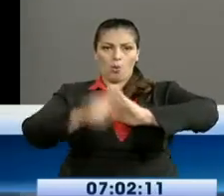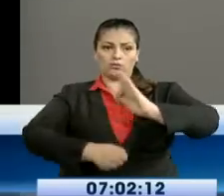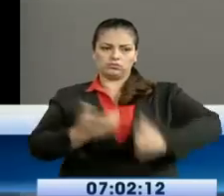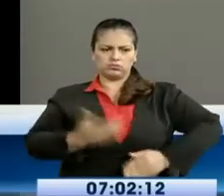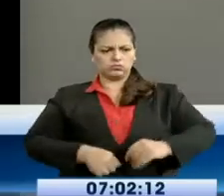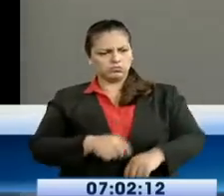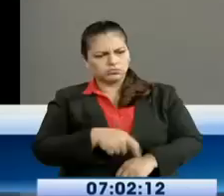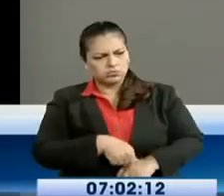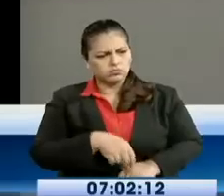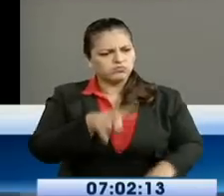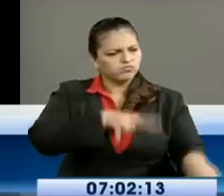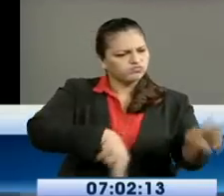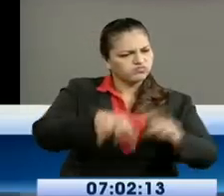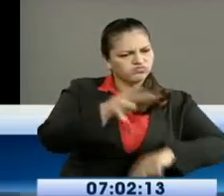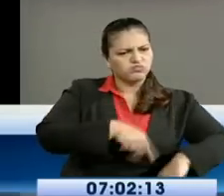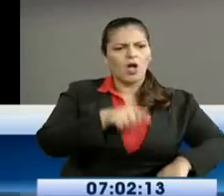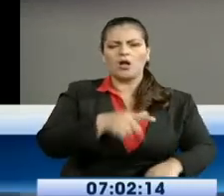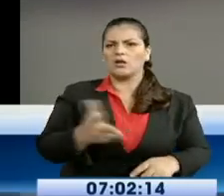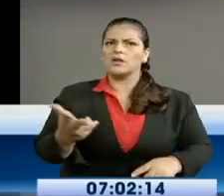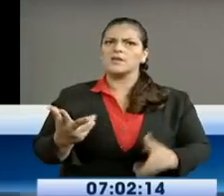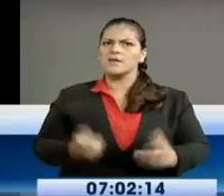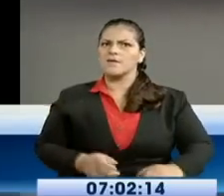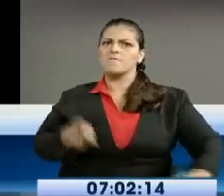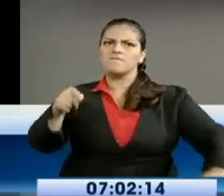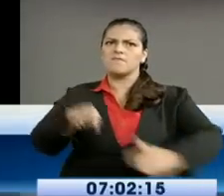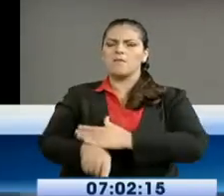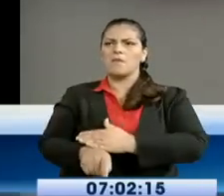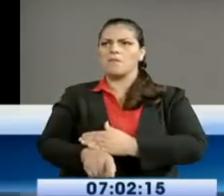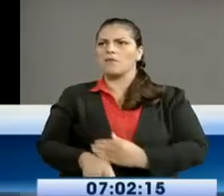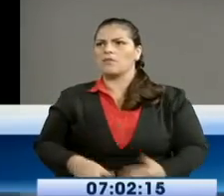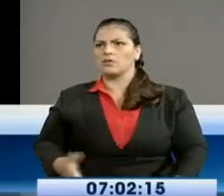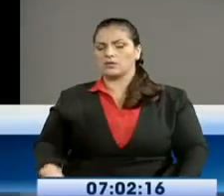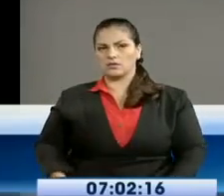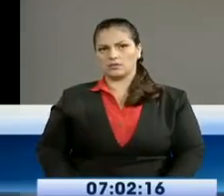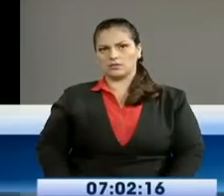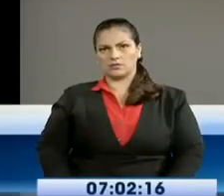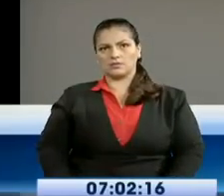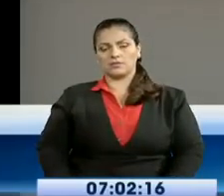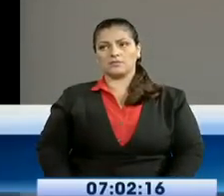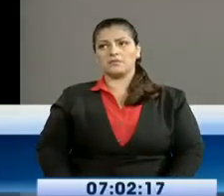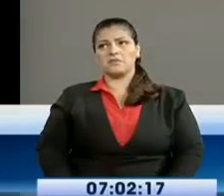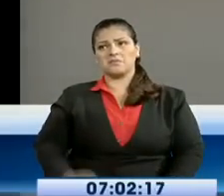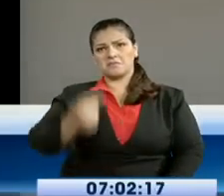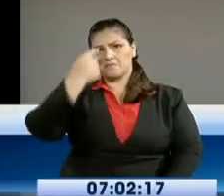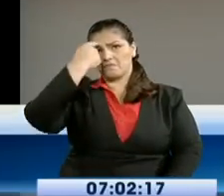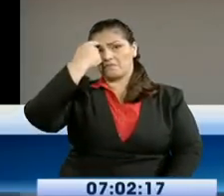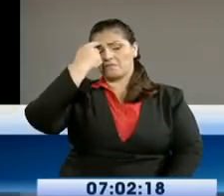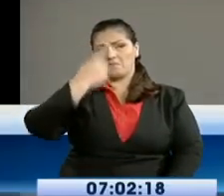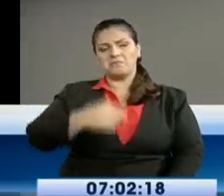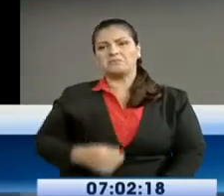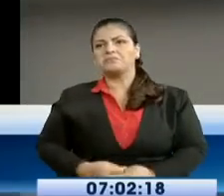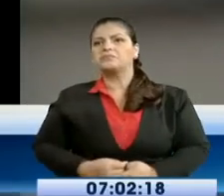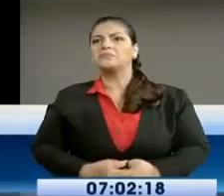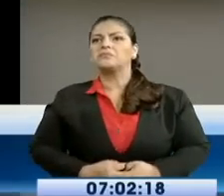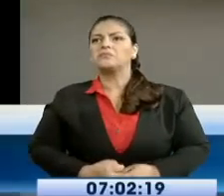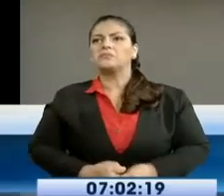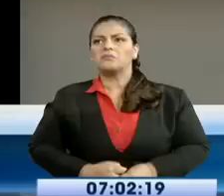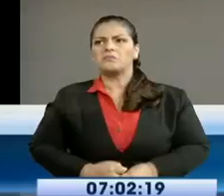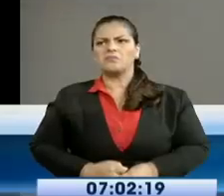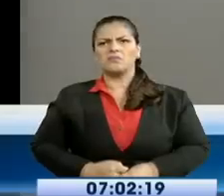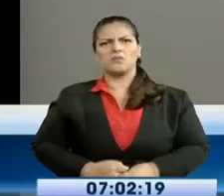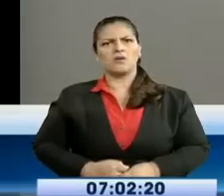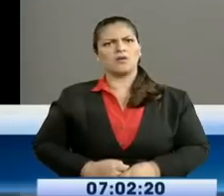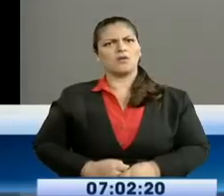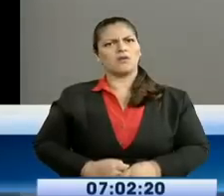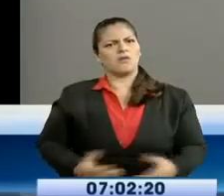le pregunto a este sujeto, mírala como la, si mírala nos como está viendo, a mírala. Él y a cualquiera otro que intente hacer lo mismo. ¿Qué es lo que ocurre?